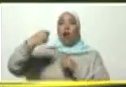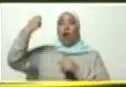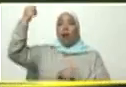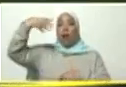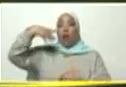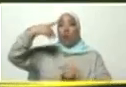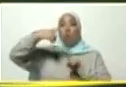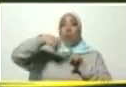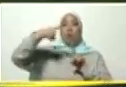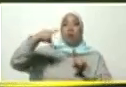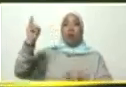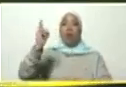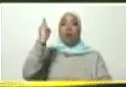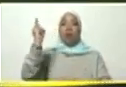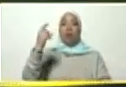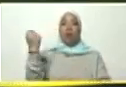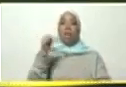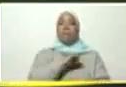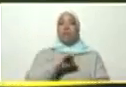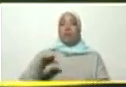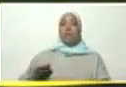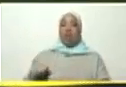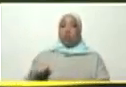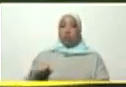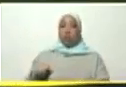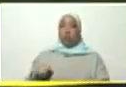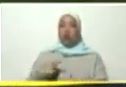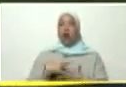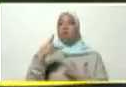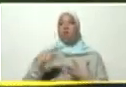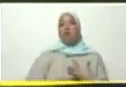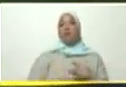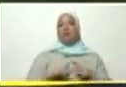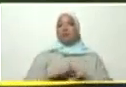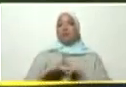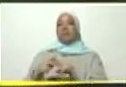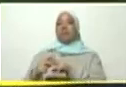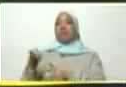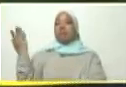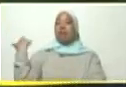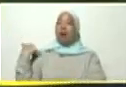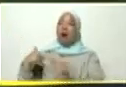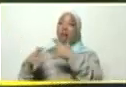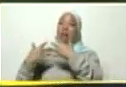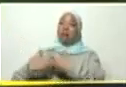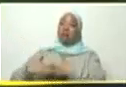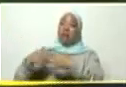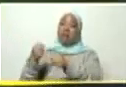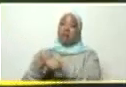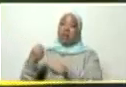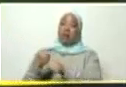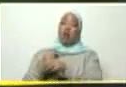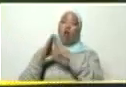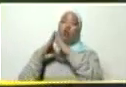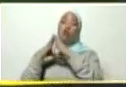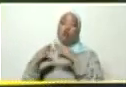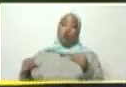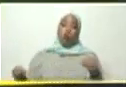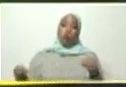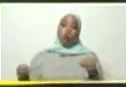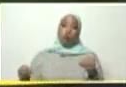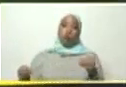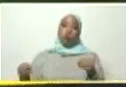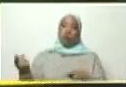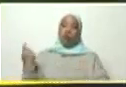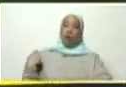el proyecto de ellos es privatizador es entregarle a la vieja oligarquía entregarle todo el poder económico